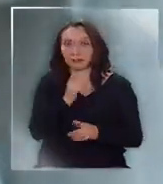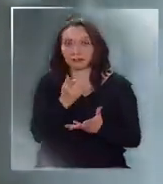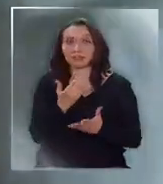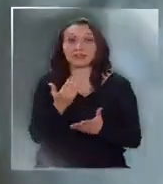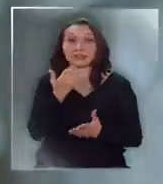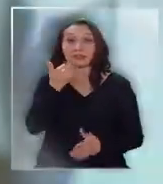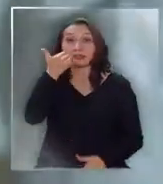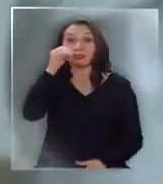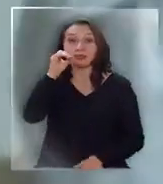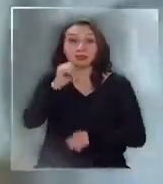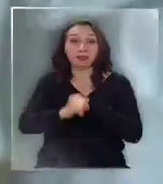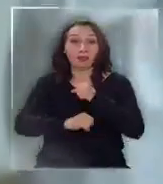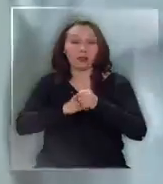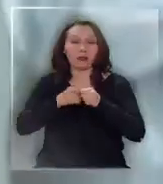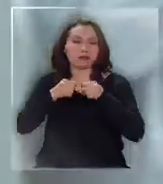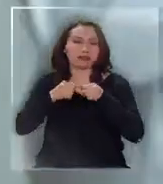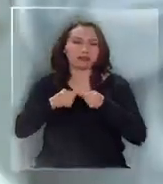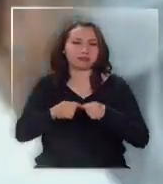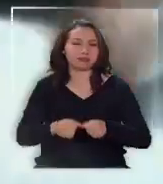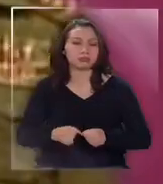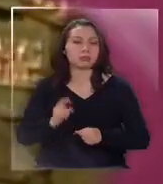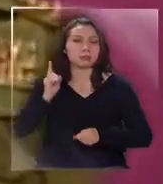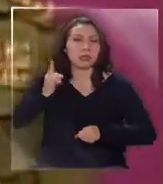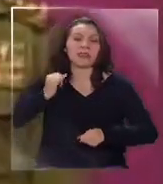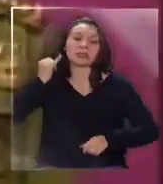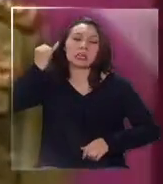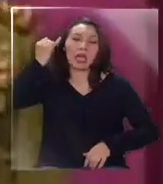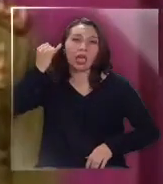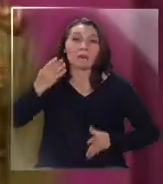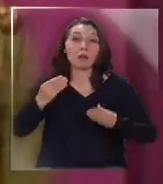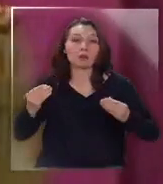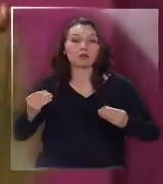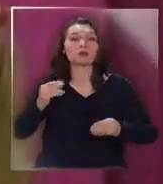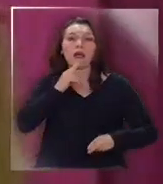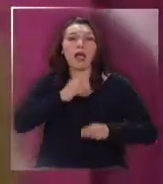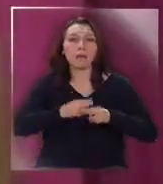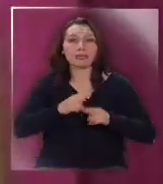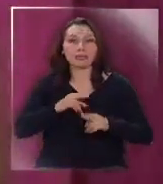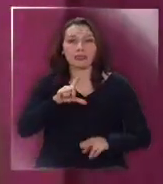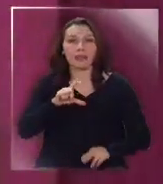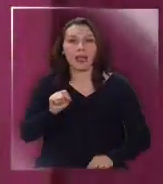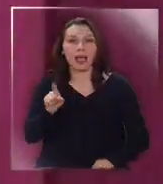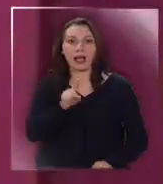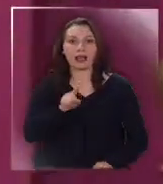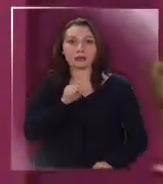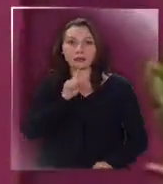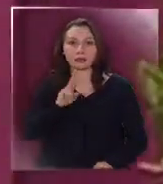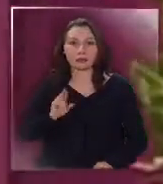casi 60 años allí mandó, y para muchos seguirá mandando, el apellido Castro.